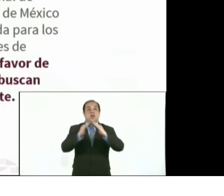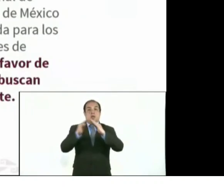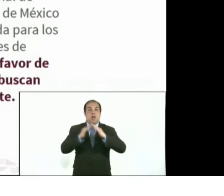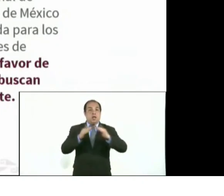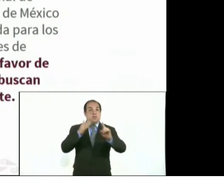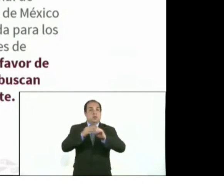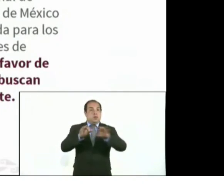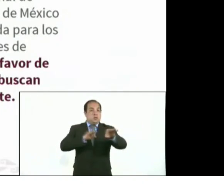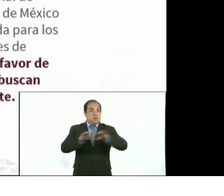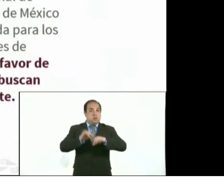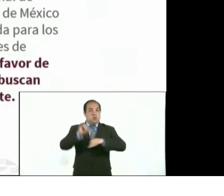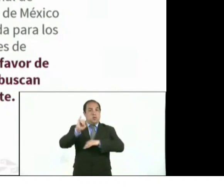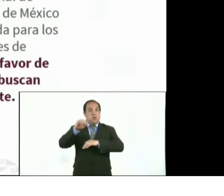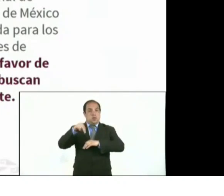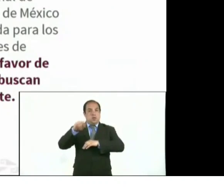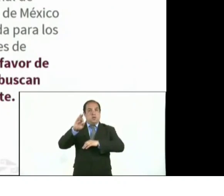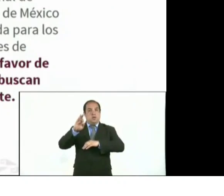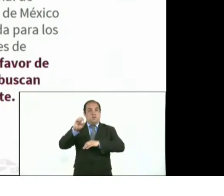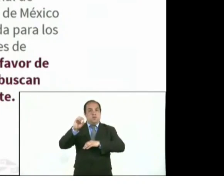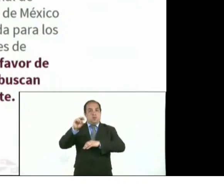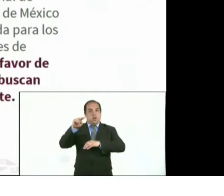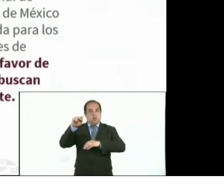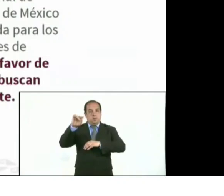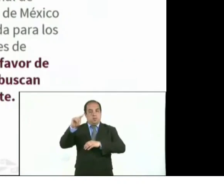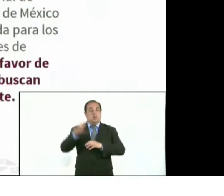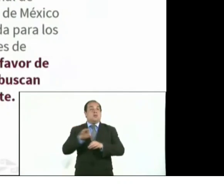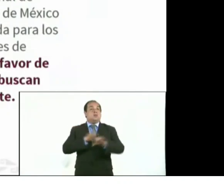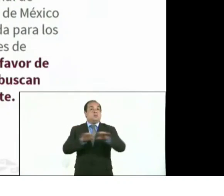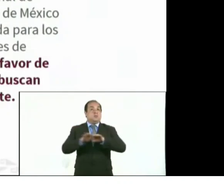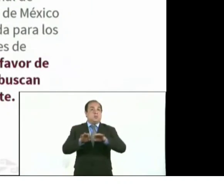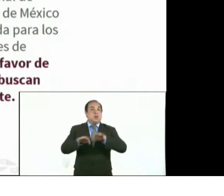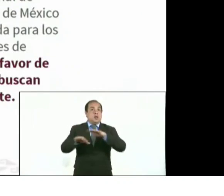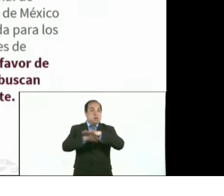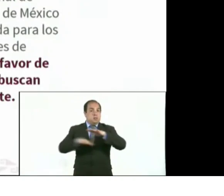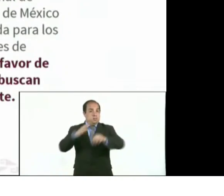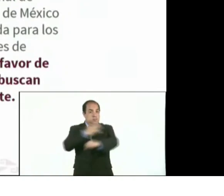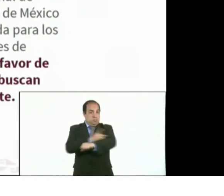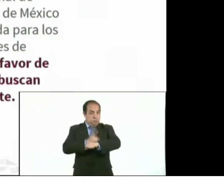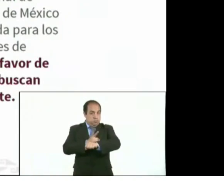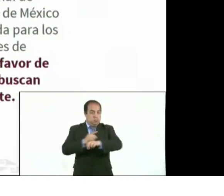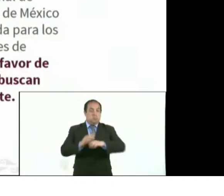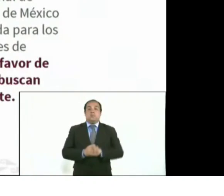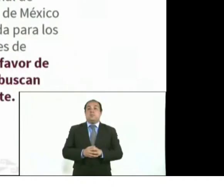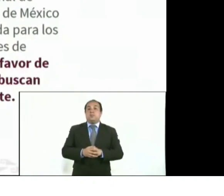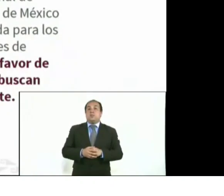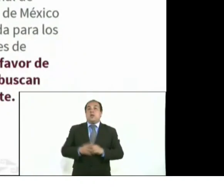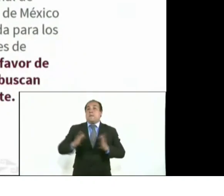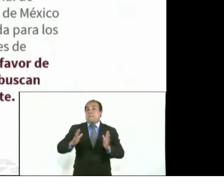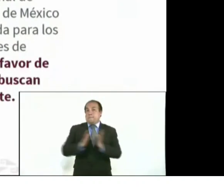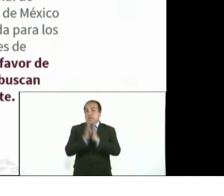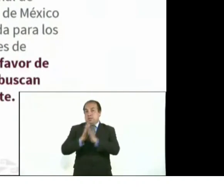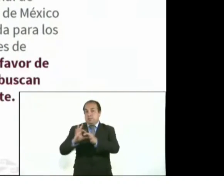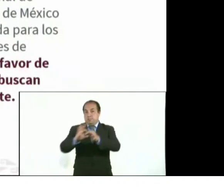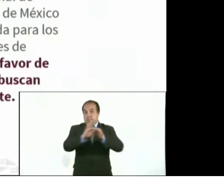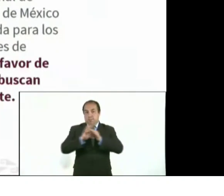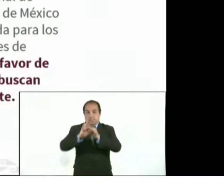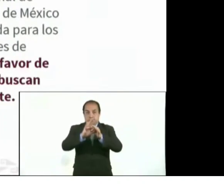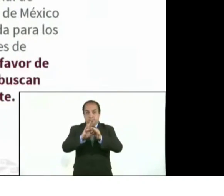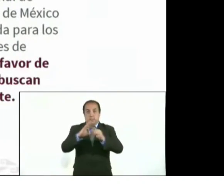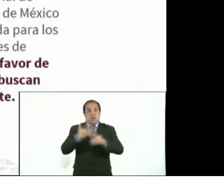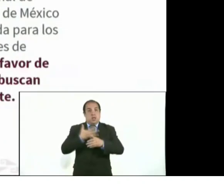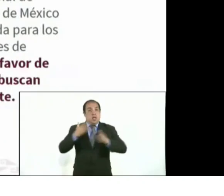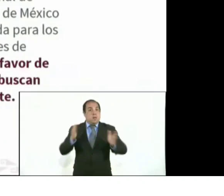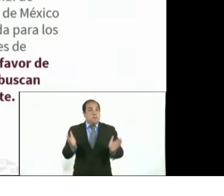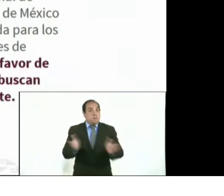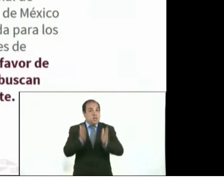Trabajadores, el Infonavit, hemos trabajado en las bases de coordinación y colaboración que nos permitan impulsar acciones